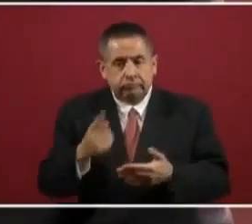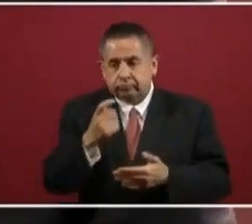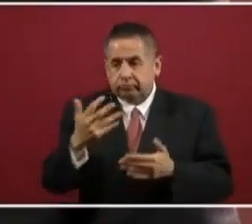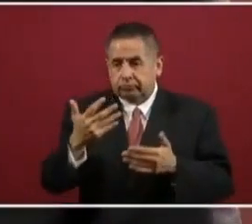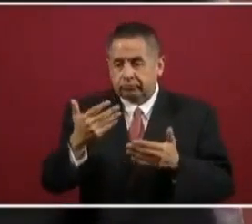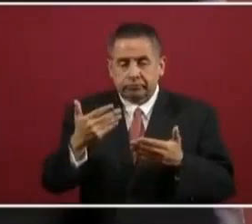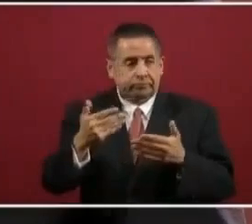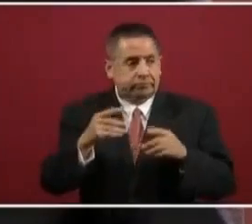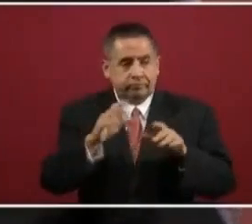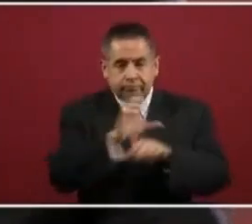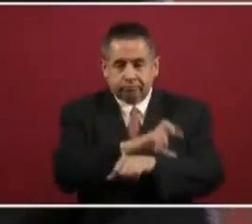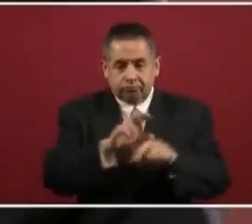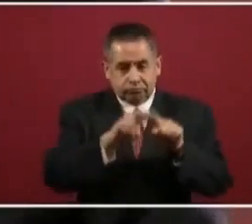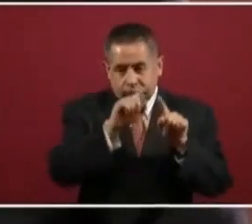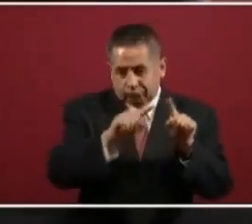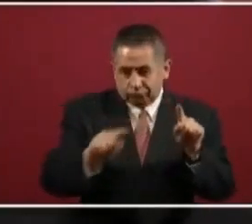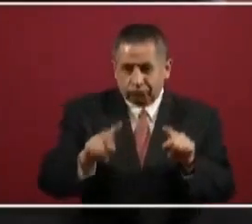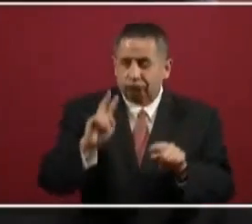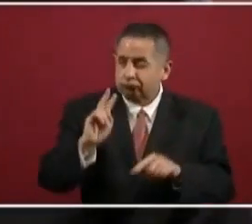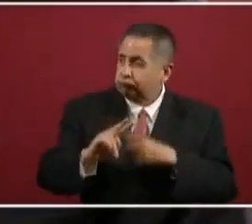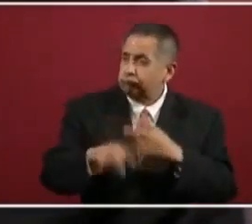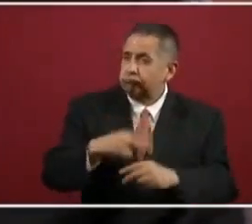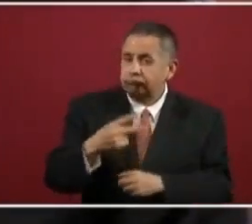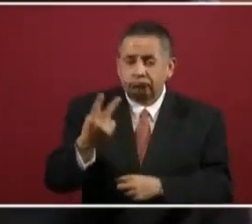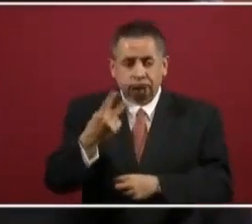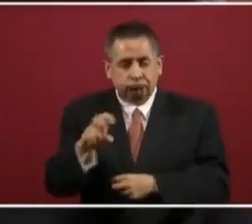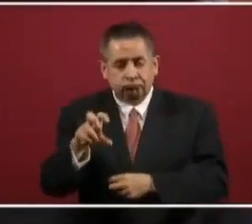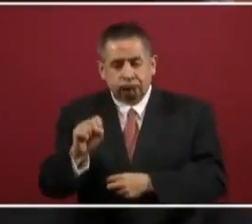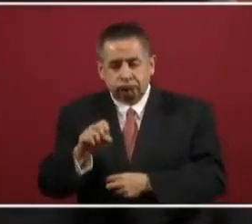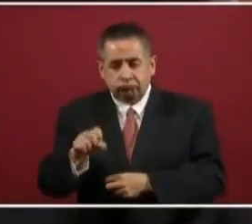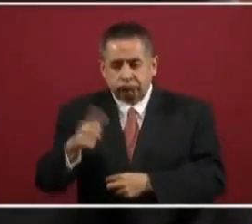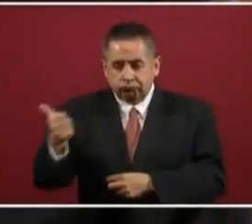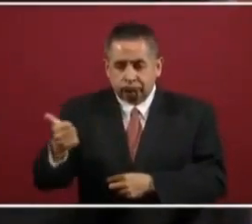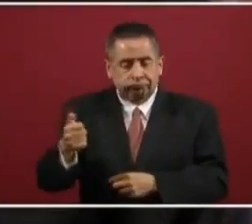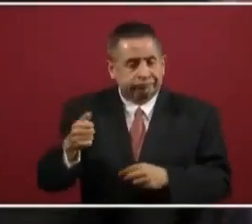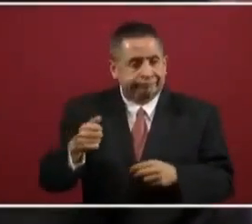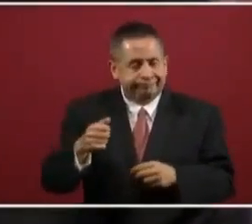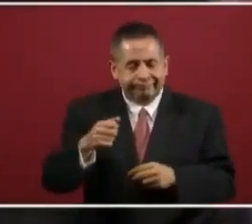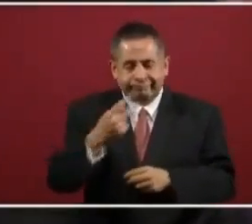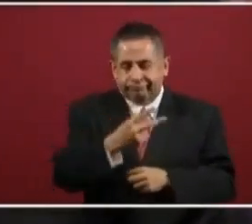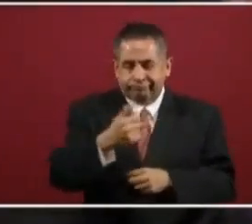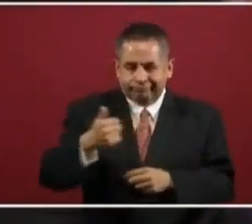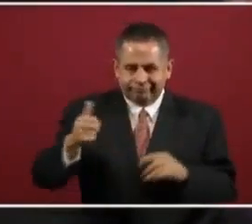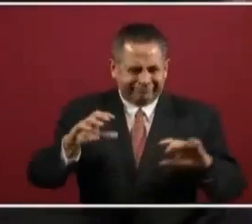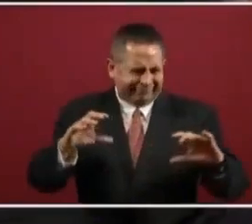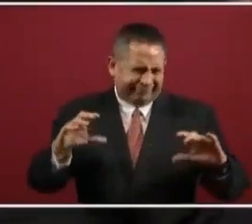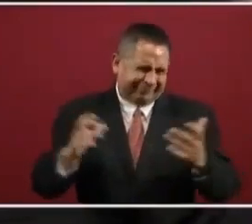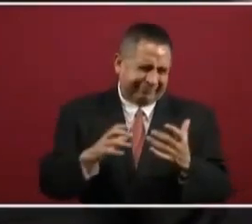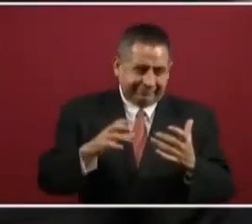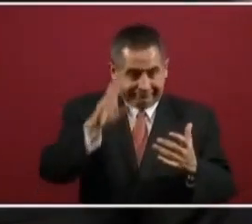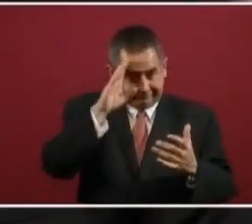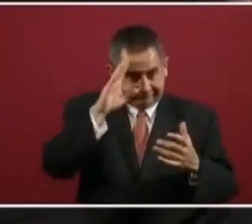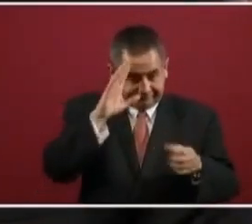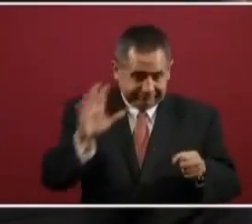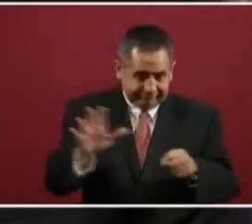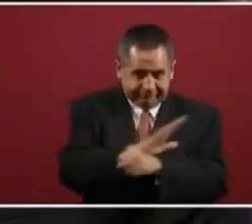coordinaciones pero van a ser 266 esto lo tenemos proyectado